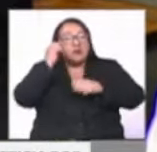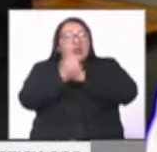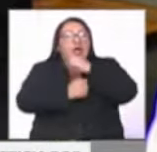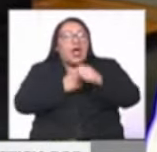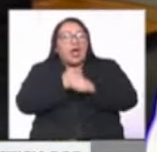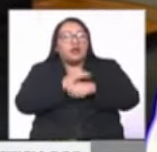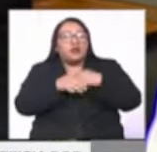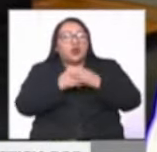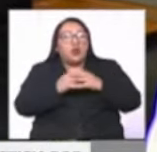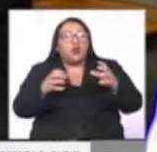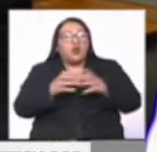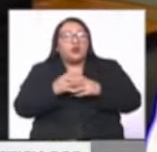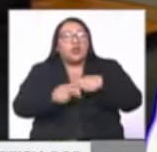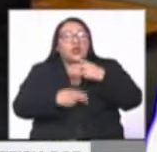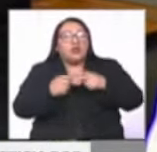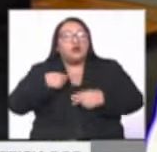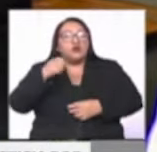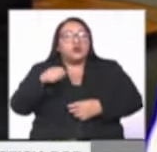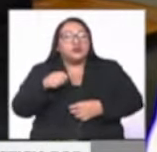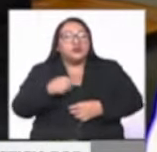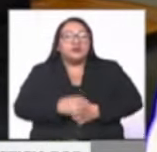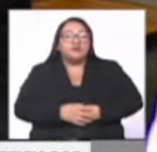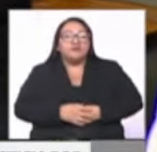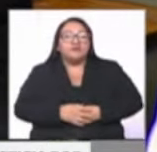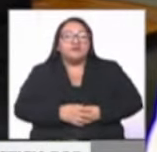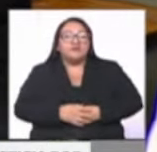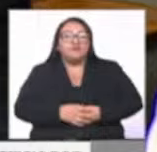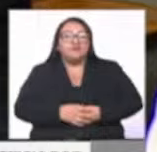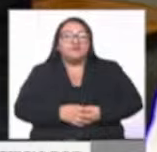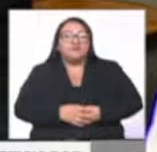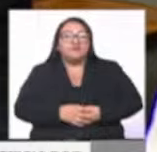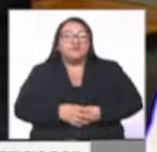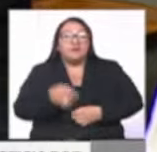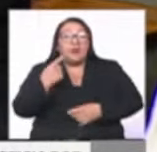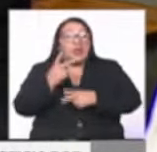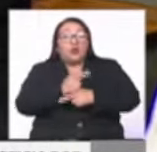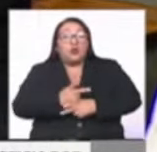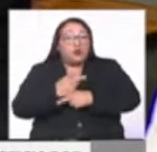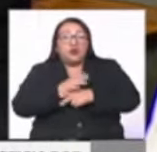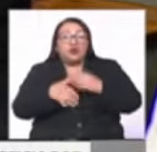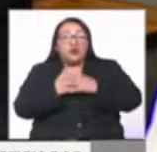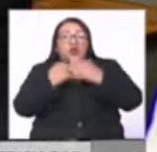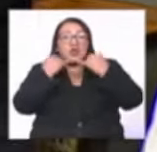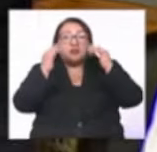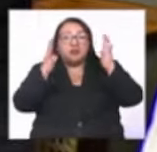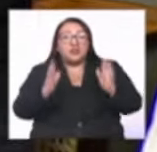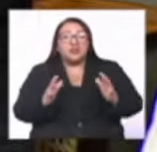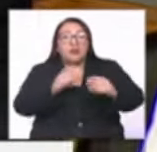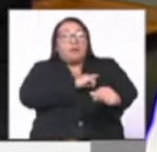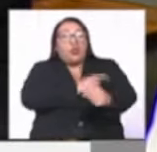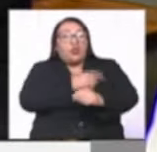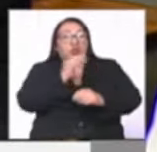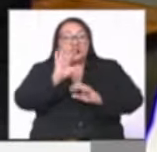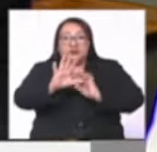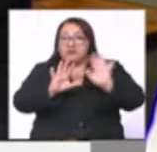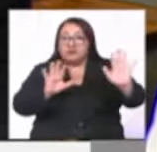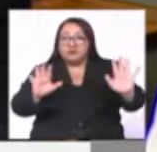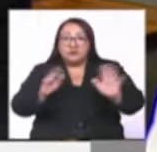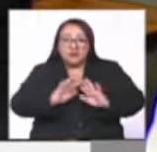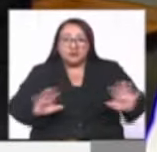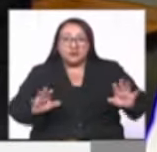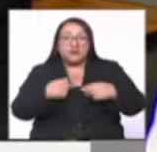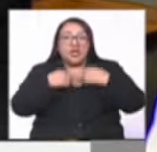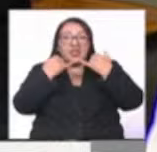al futuro de la junta Nacional de Justicia órgano clave para la preservación de la independencia de poderes en el Perú para la